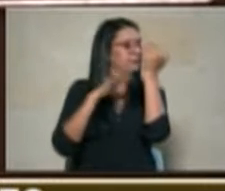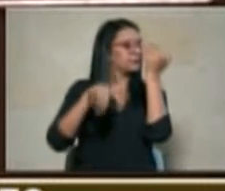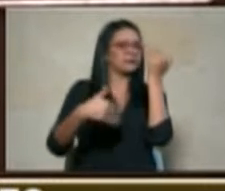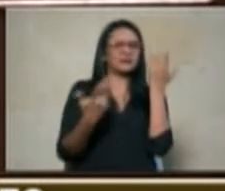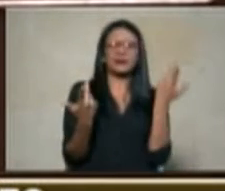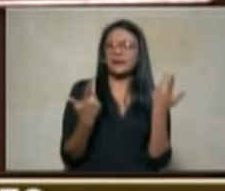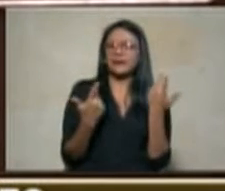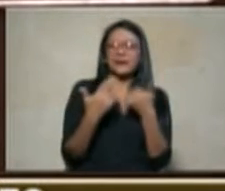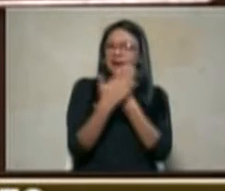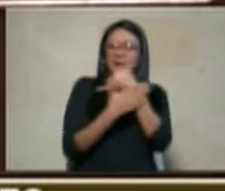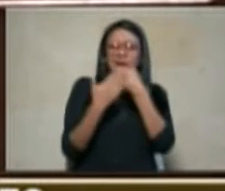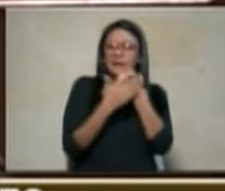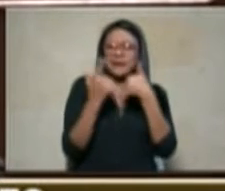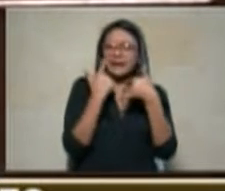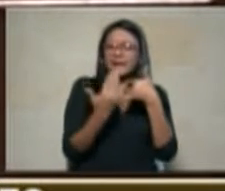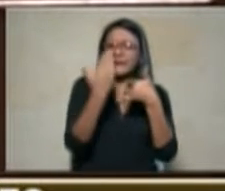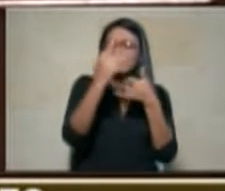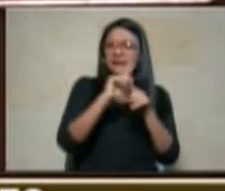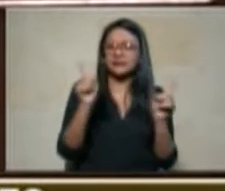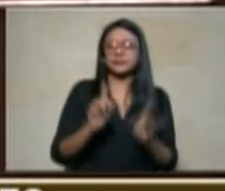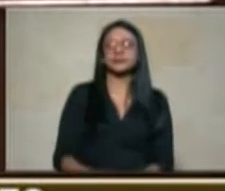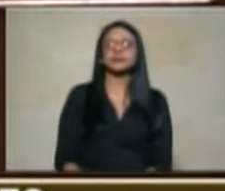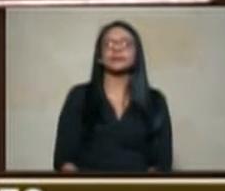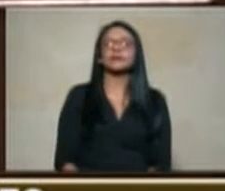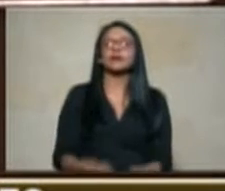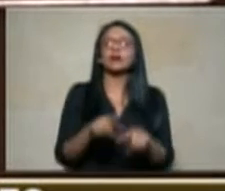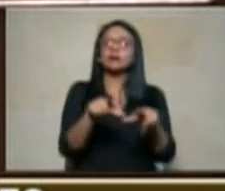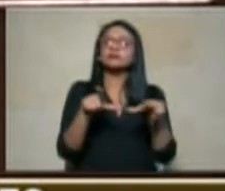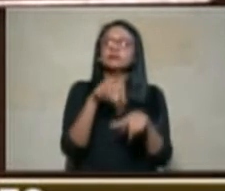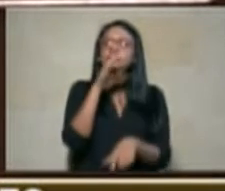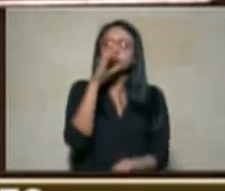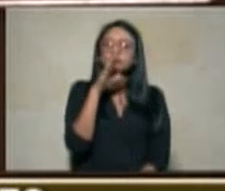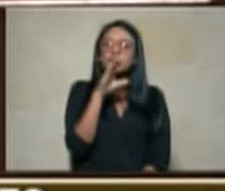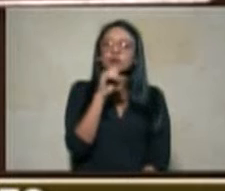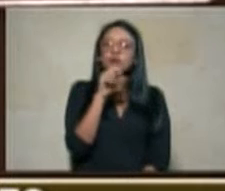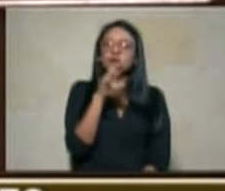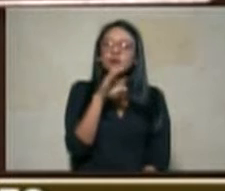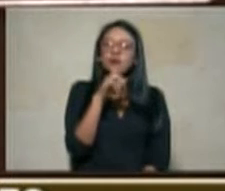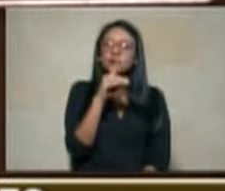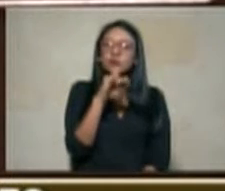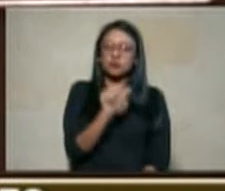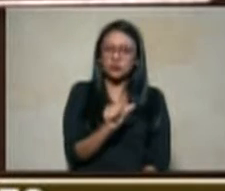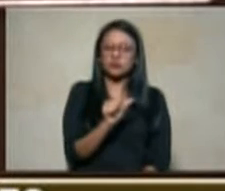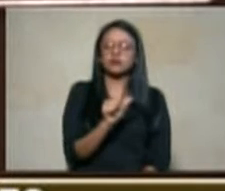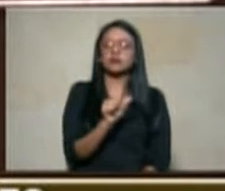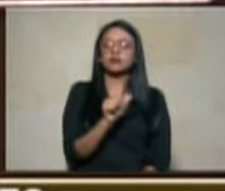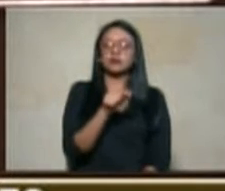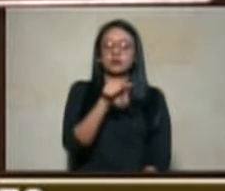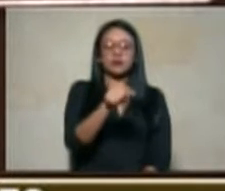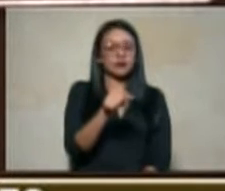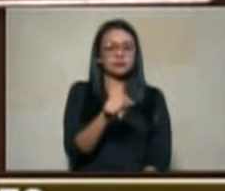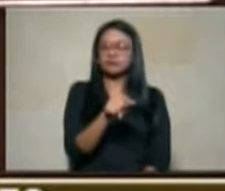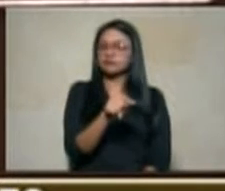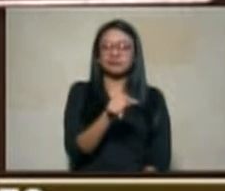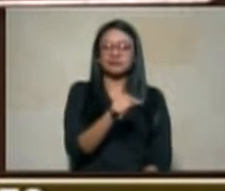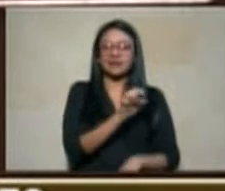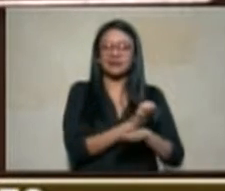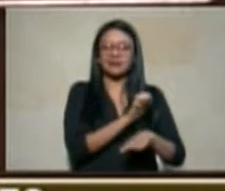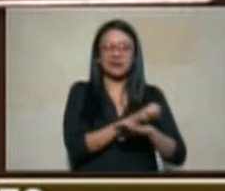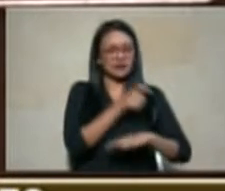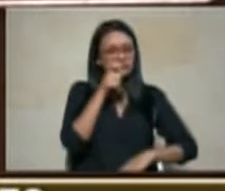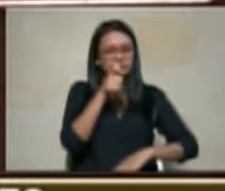caso de la Concordia, el señor vende y la unidad no le registra el